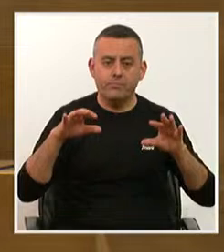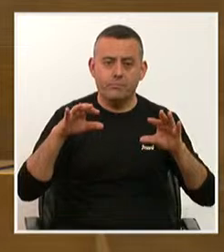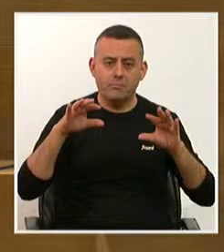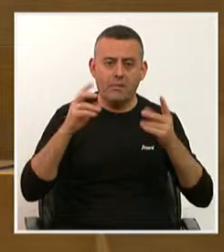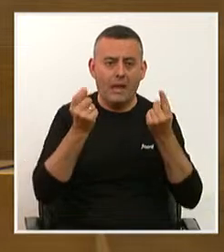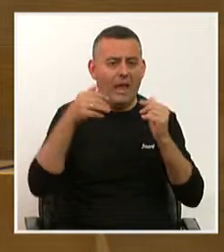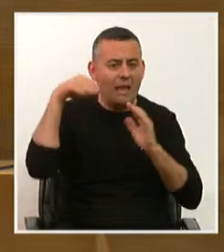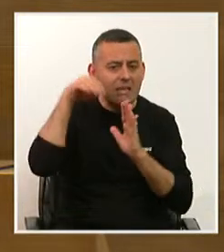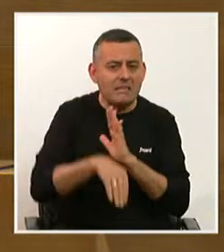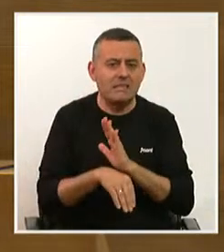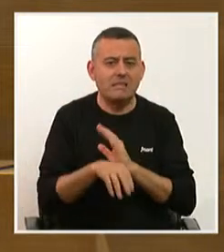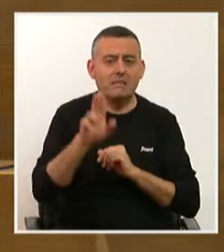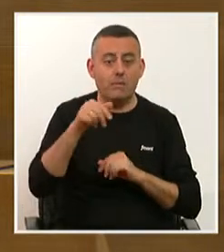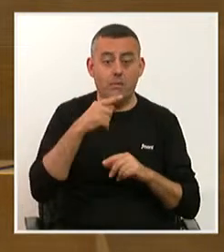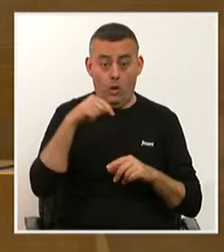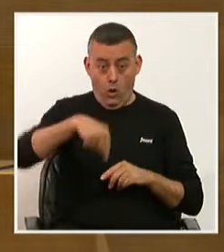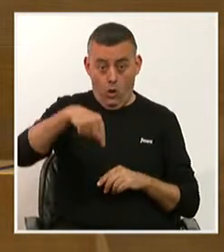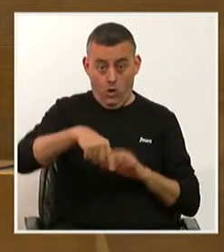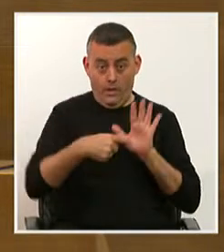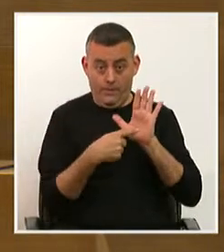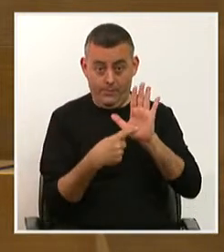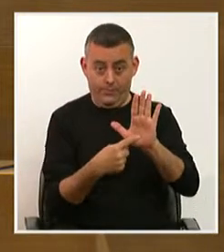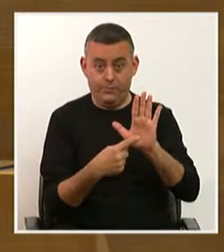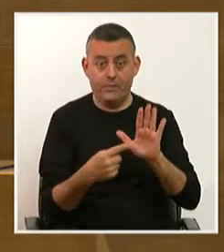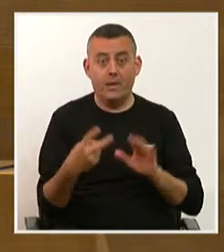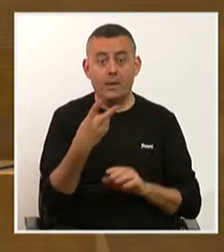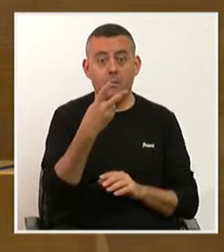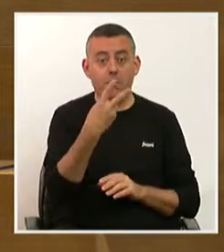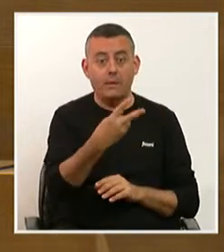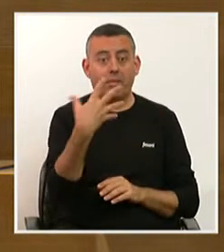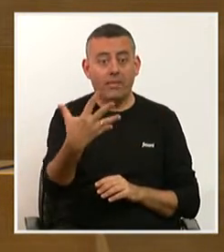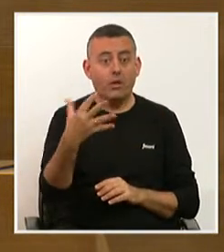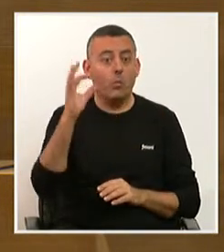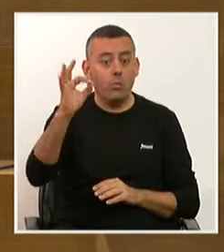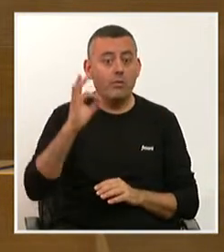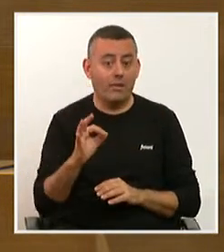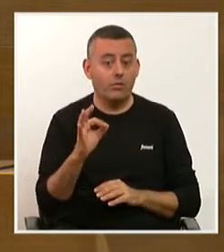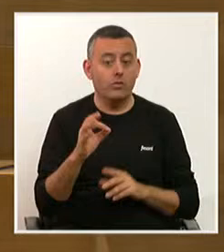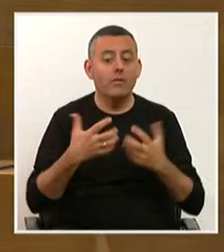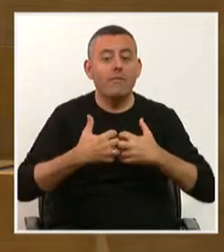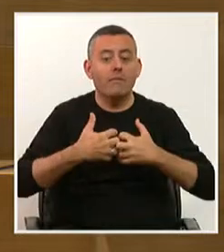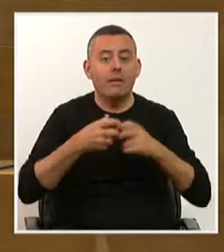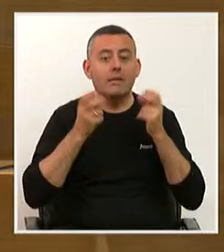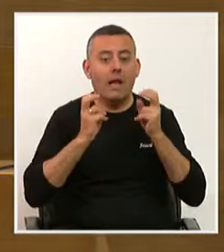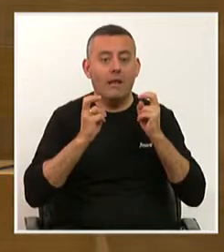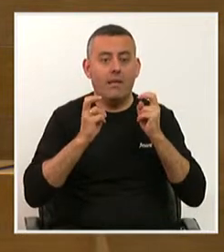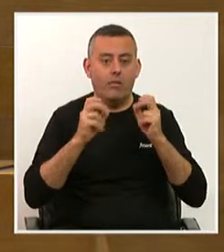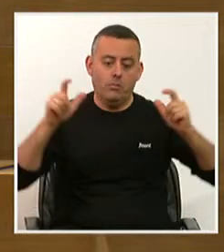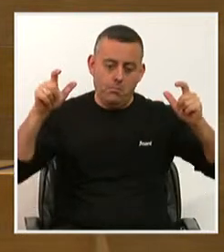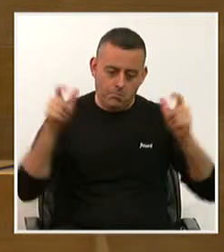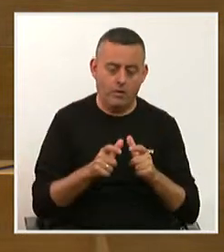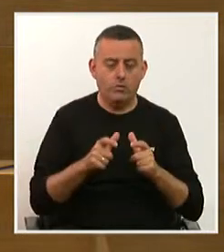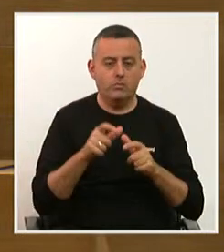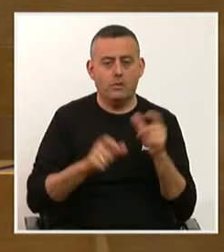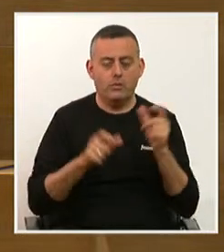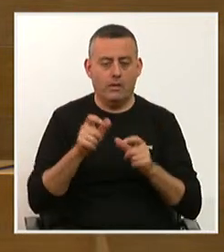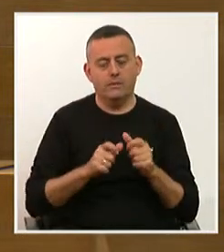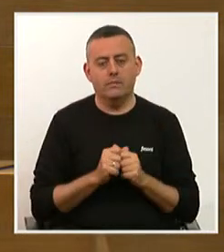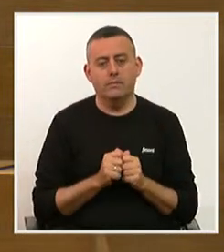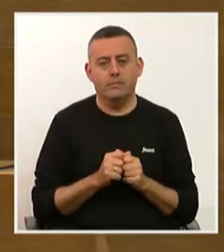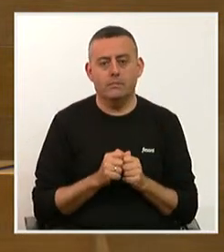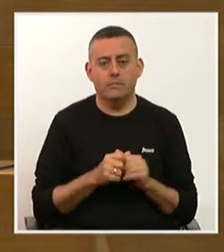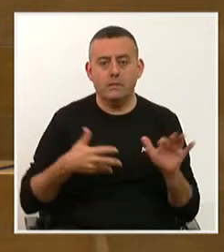auxiliar del calzado hoy reduce un 25% de las plantillas todo eso es su herencia y hoy que